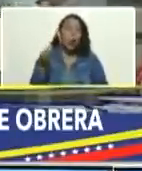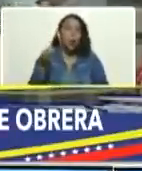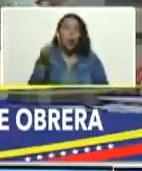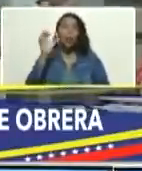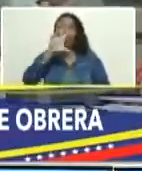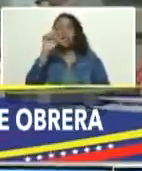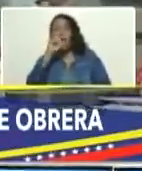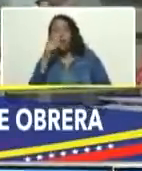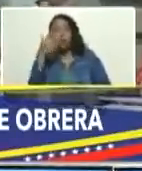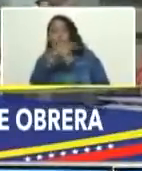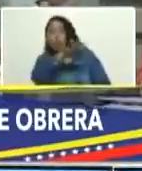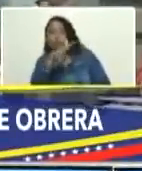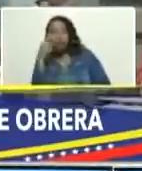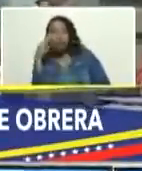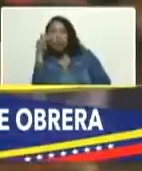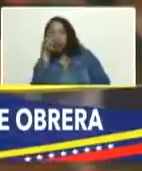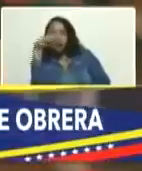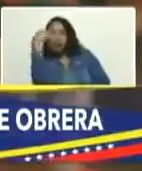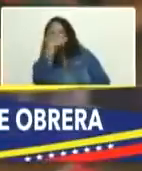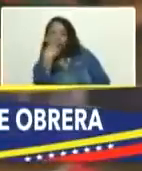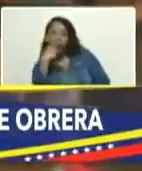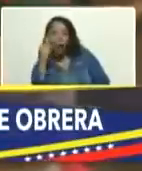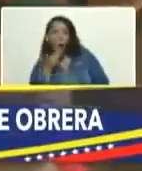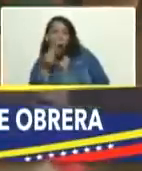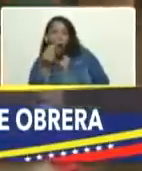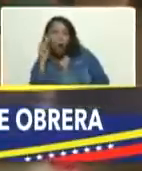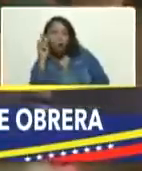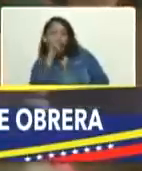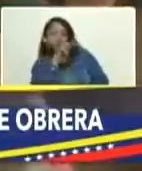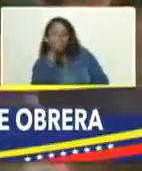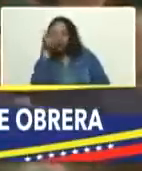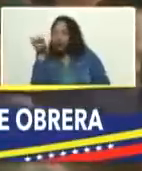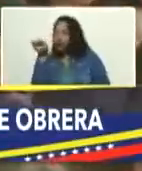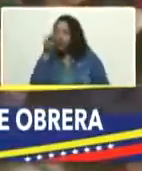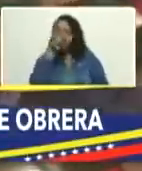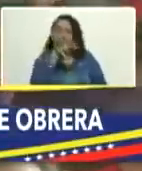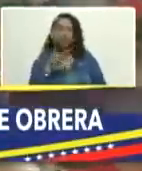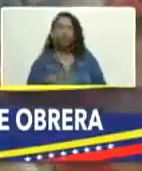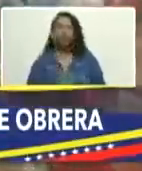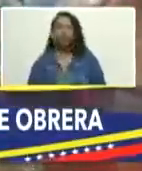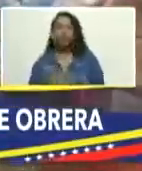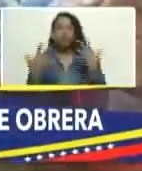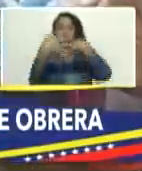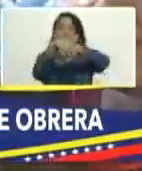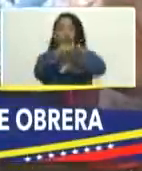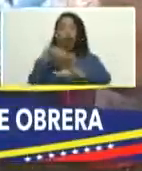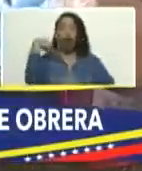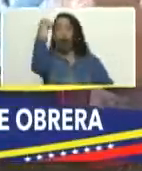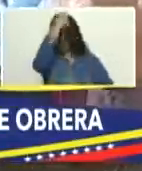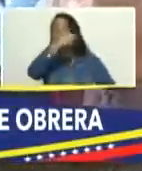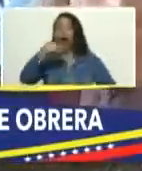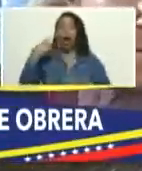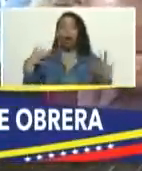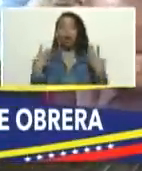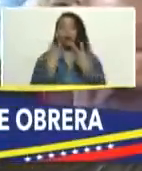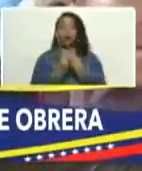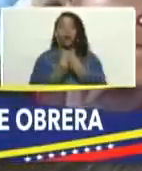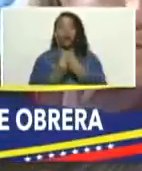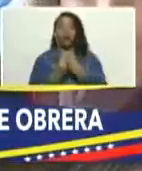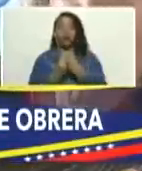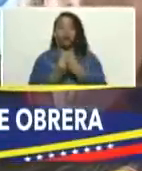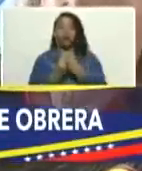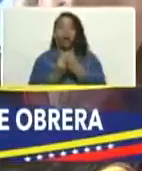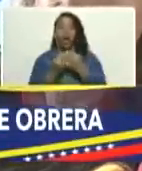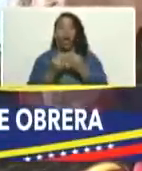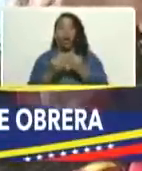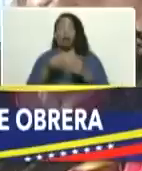años. Rostros jóvenes combinados con los rostros de los compañeros curtidos